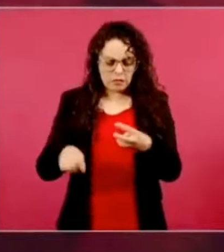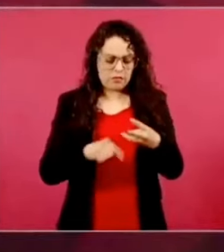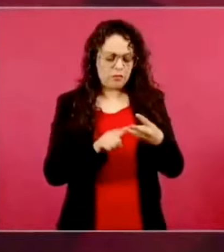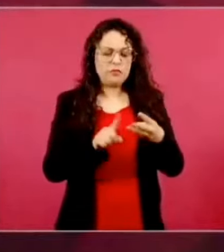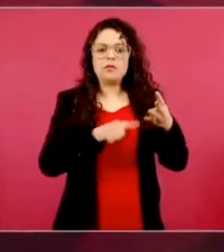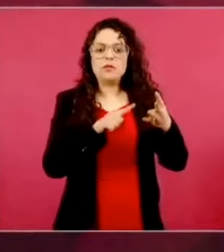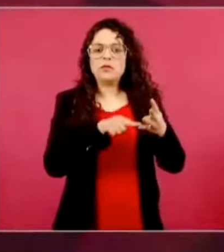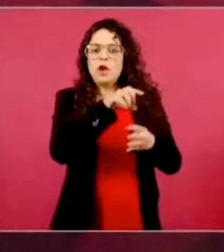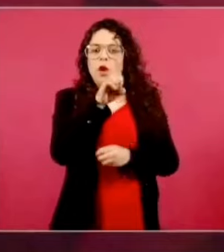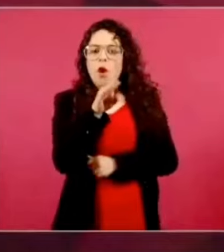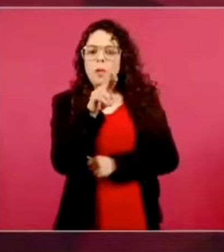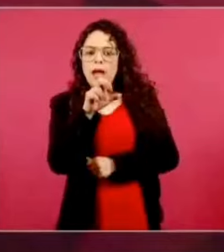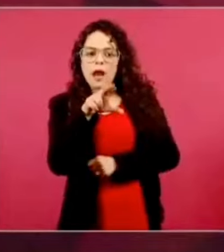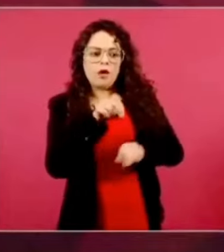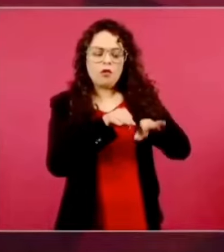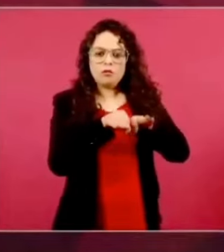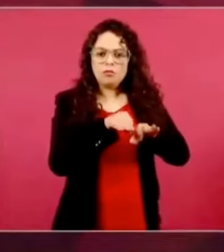No hay